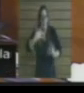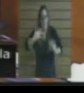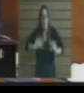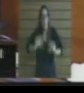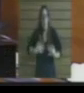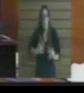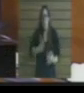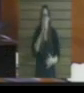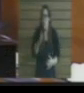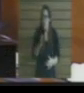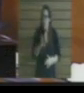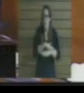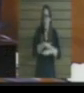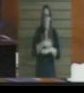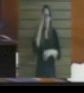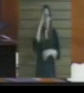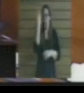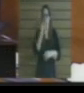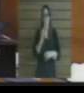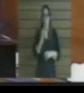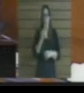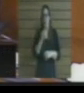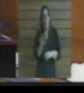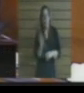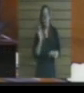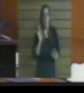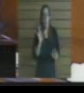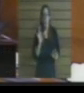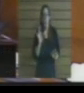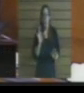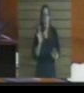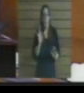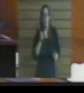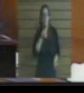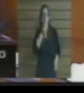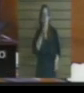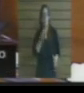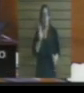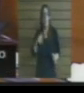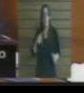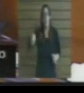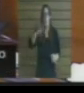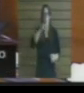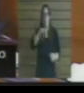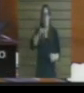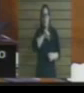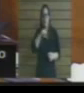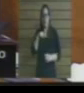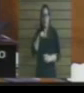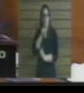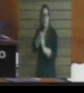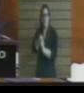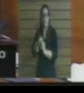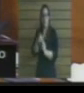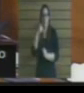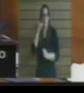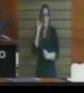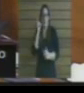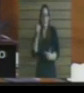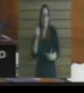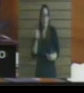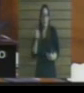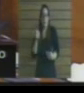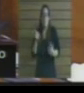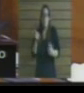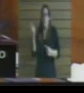decisión que libere a esos pequeños inversores de lo que puede ser un riesgo más allá del riesgo que en la libertad de